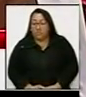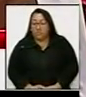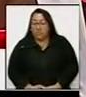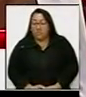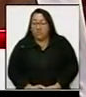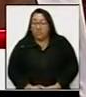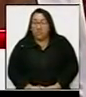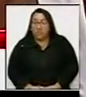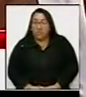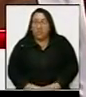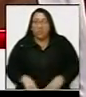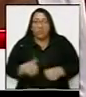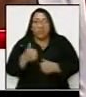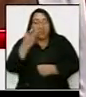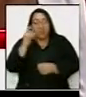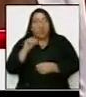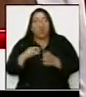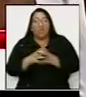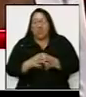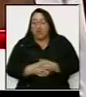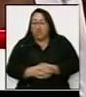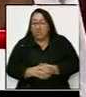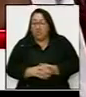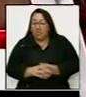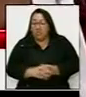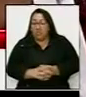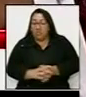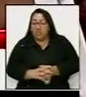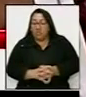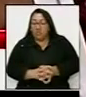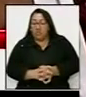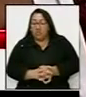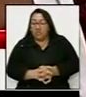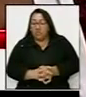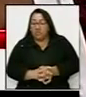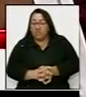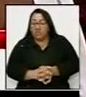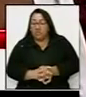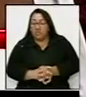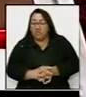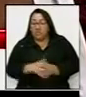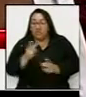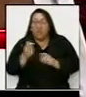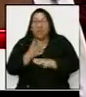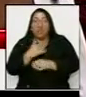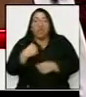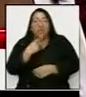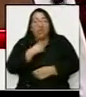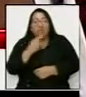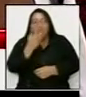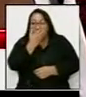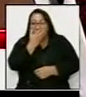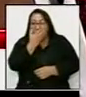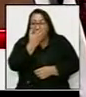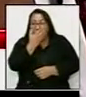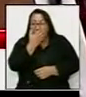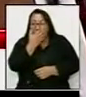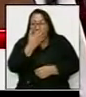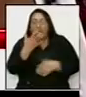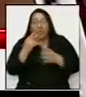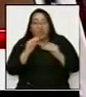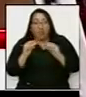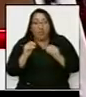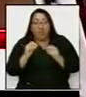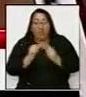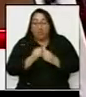Presidenta. Y en el tema de la idoneidad, las personas que tienen denuncias, yo había hecho la precisión que se podría